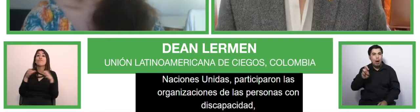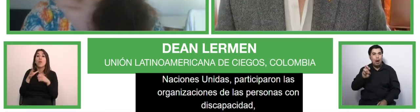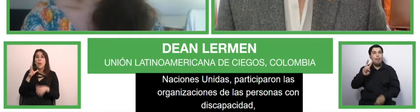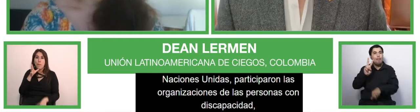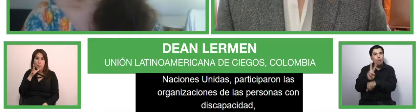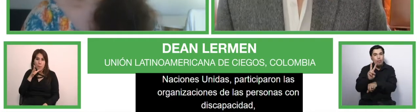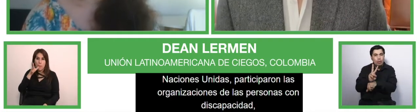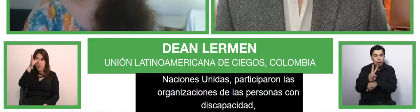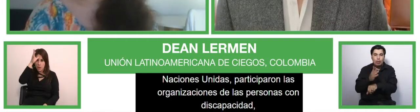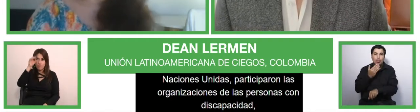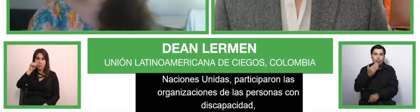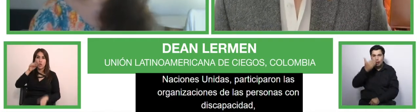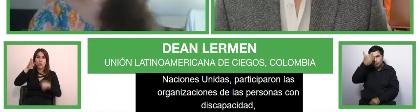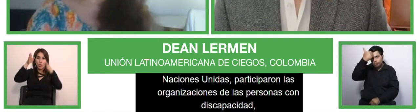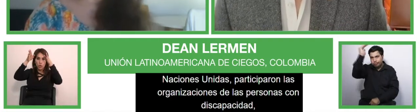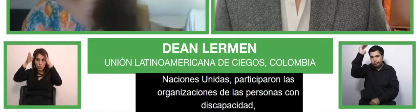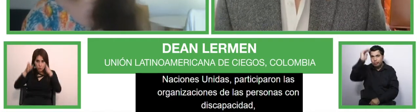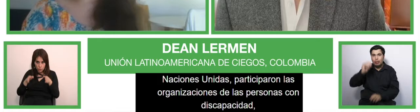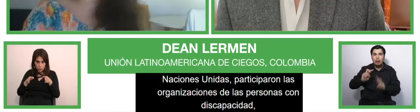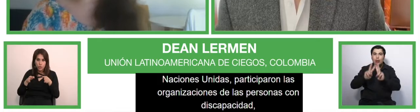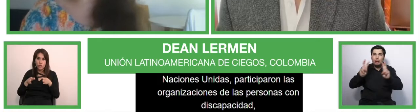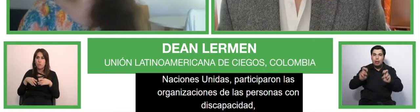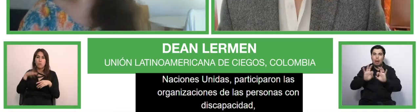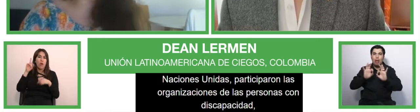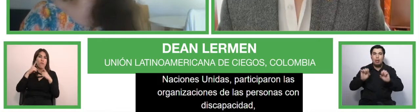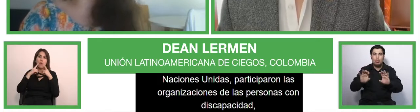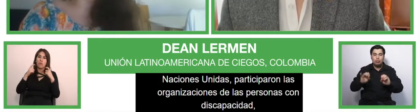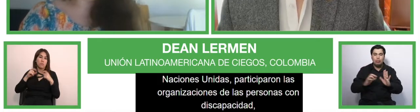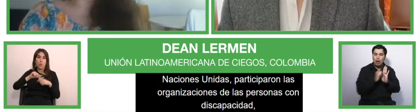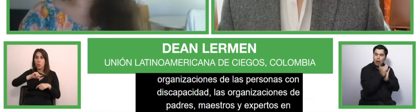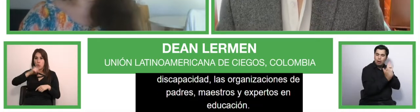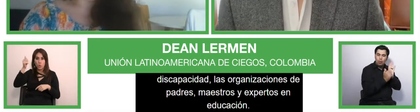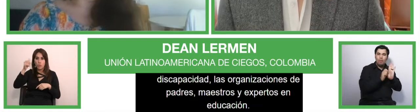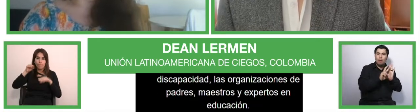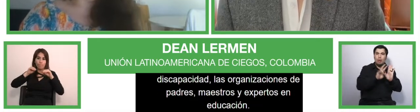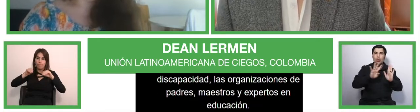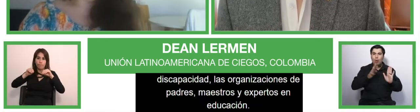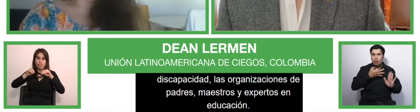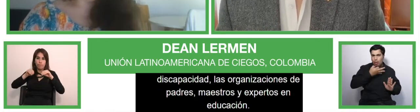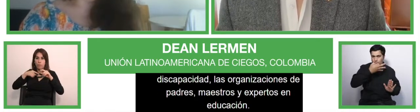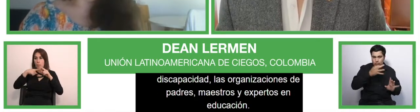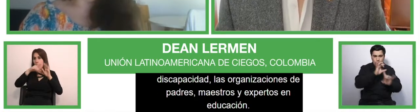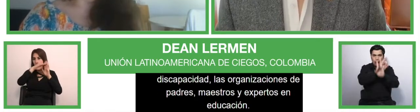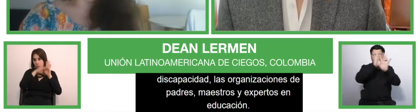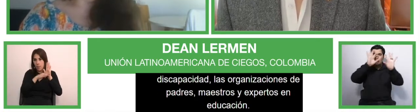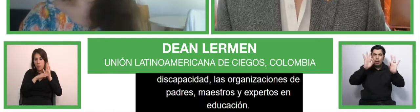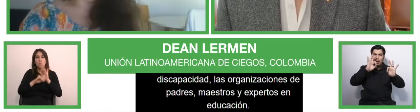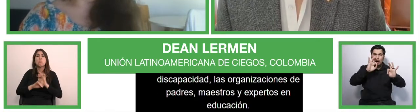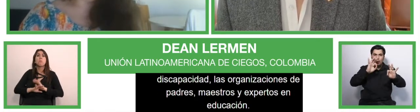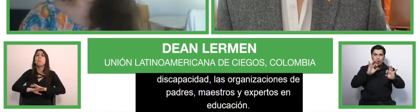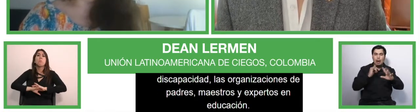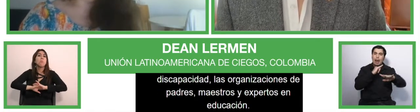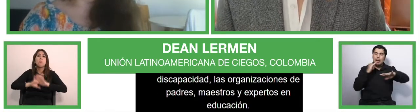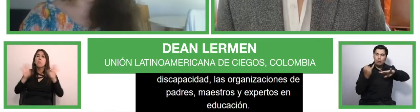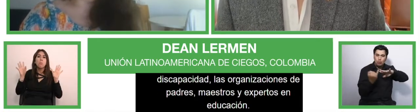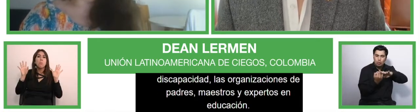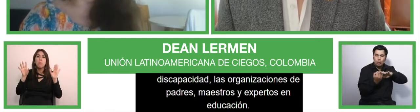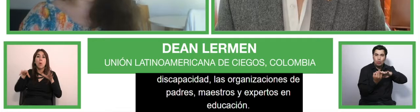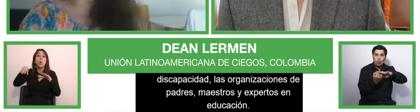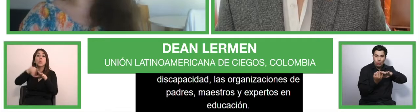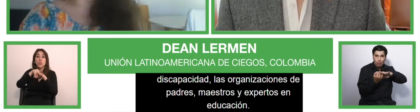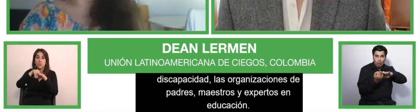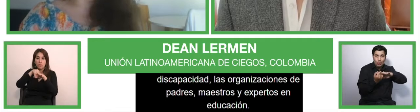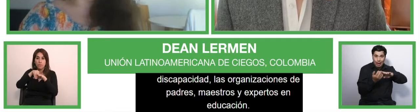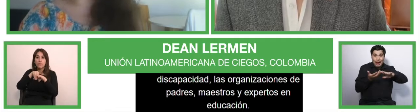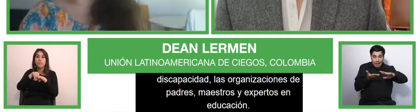en educación. El artículo 24 señala claramente que la educación debe ser inclusiva, pero habla de un sistema